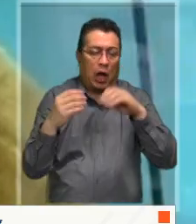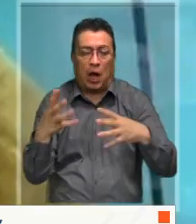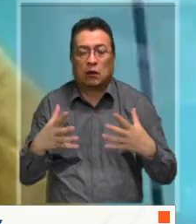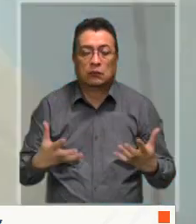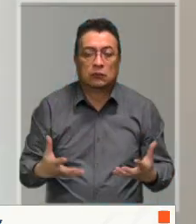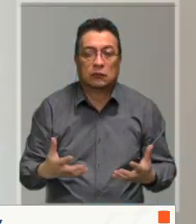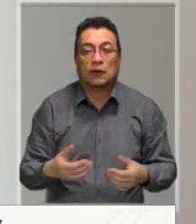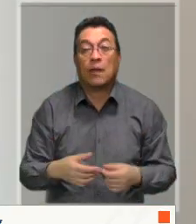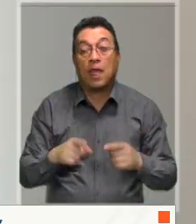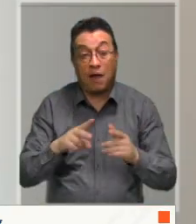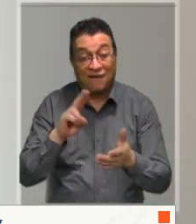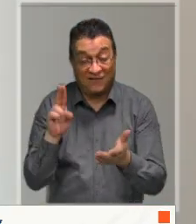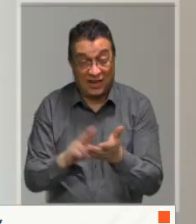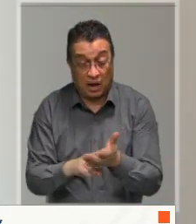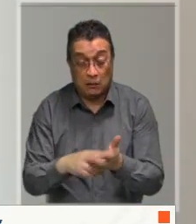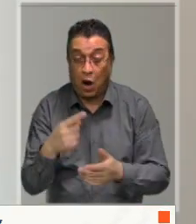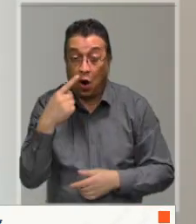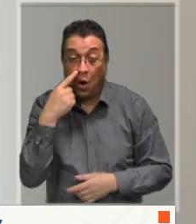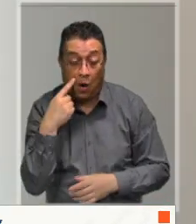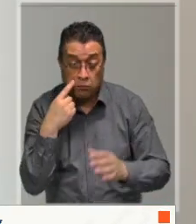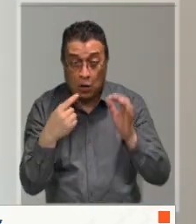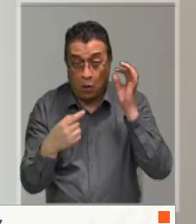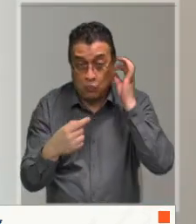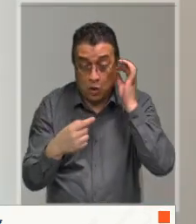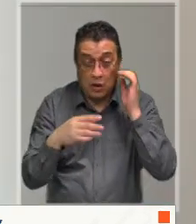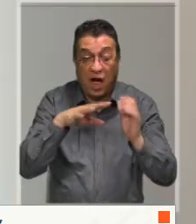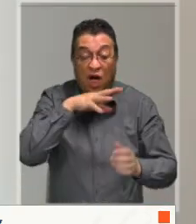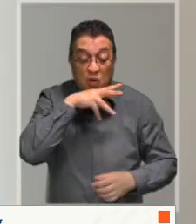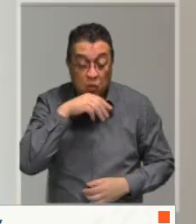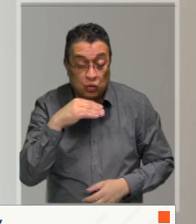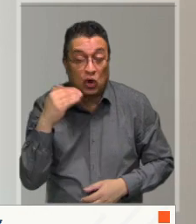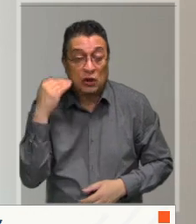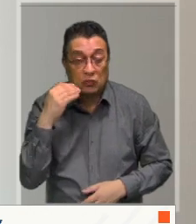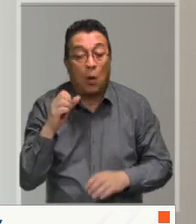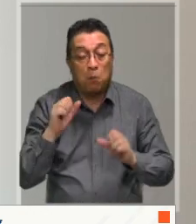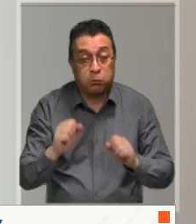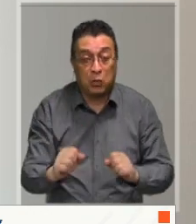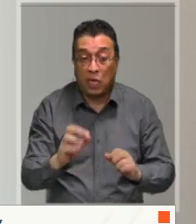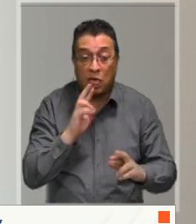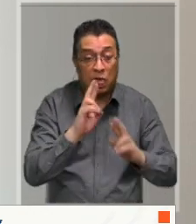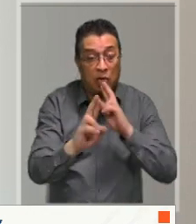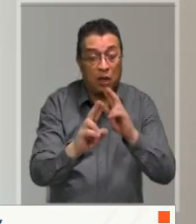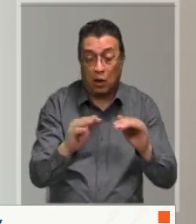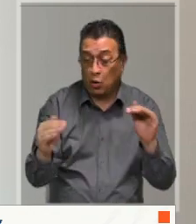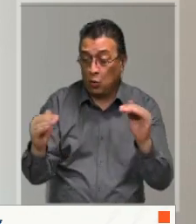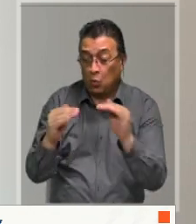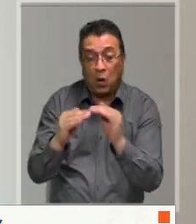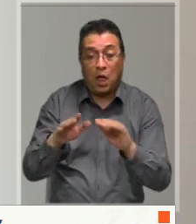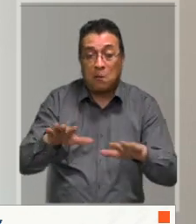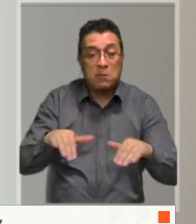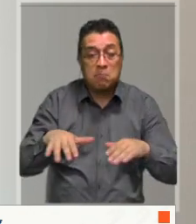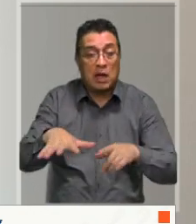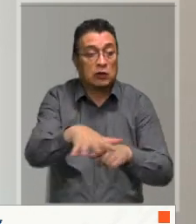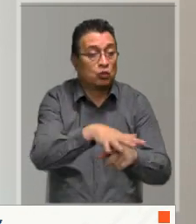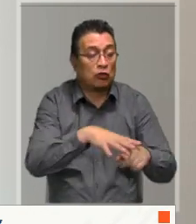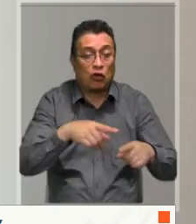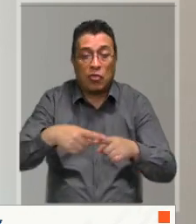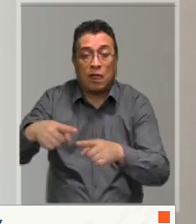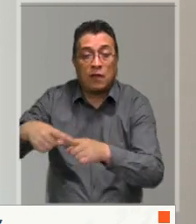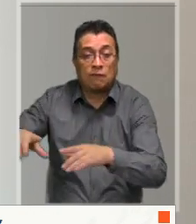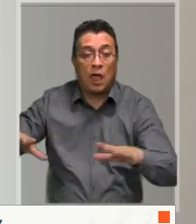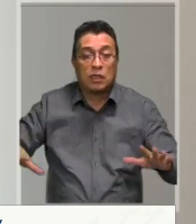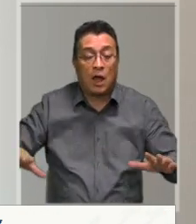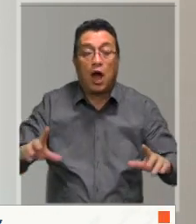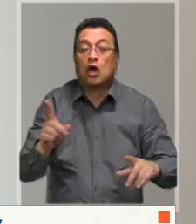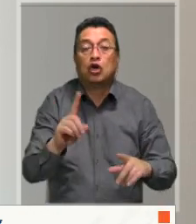y en verdad hombres o mujeres adultos y niños podemos reaccionar así en distintas circunstancias no es